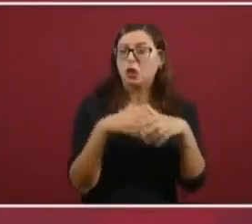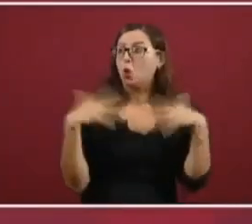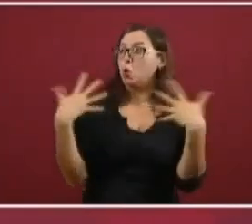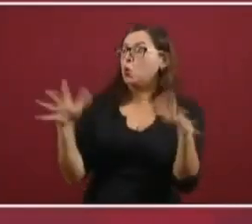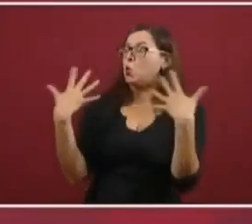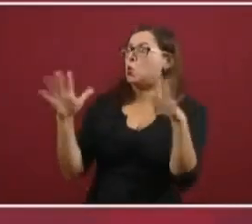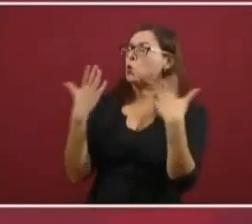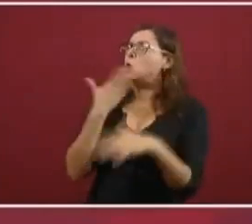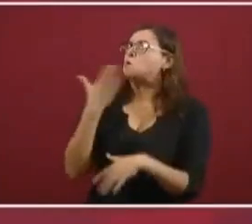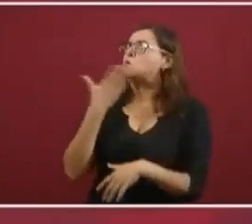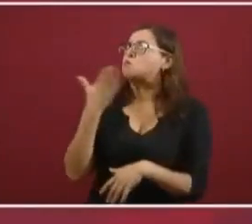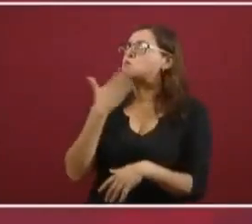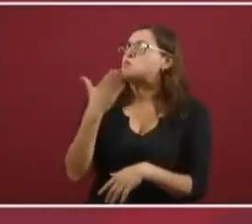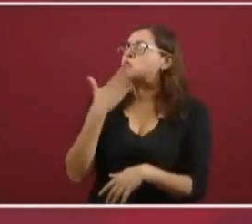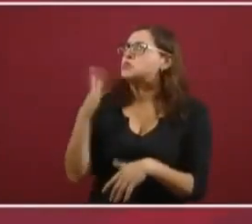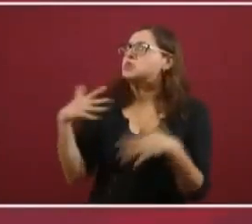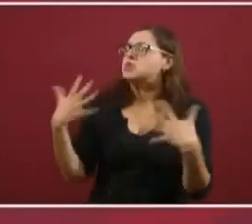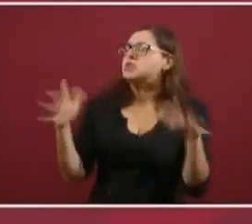conservadora